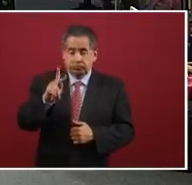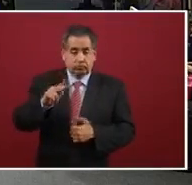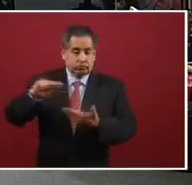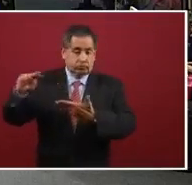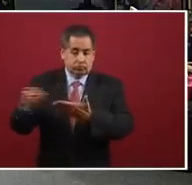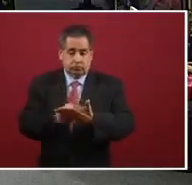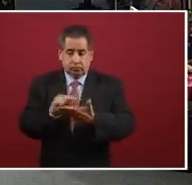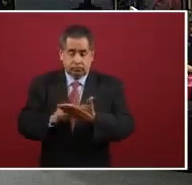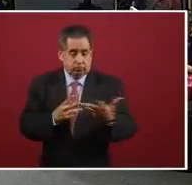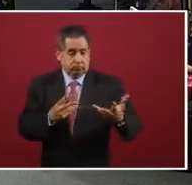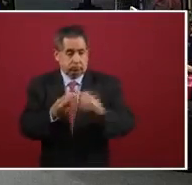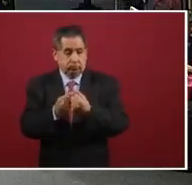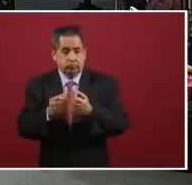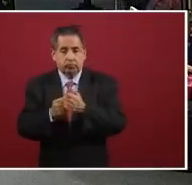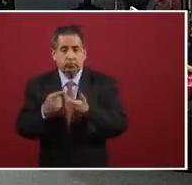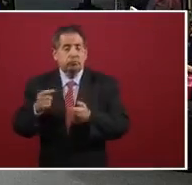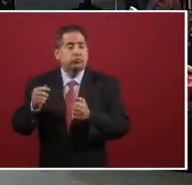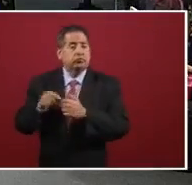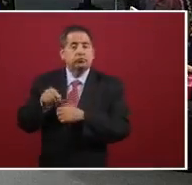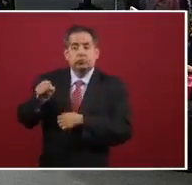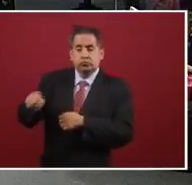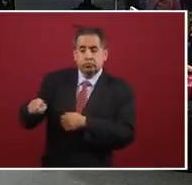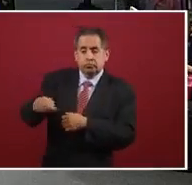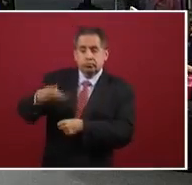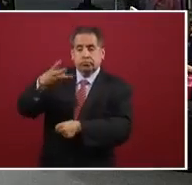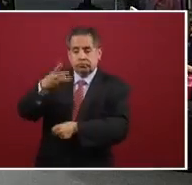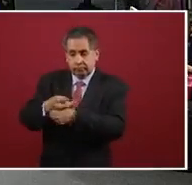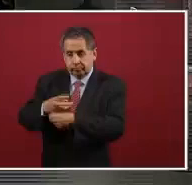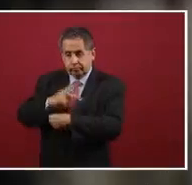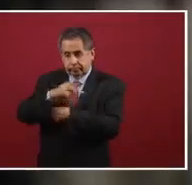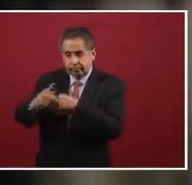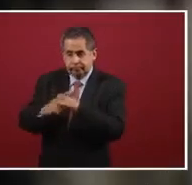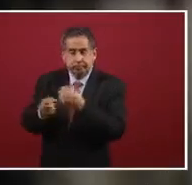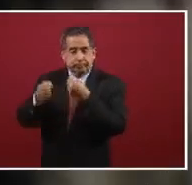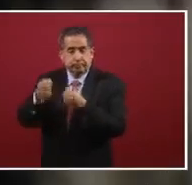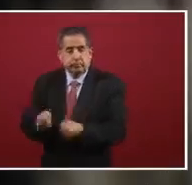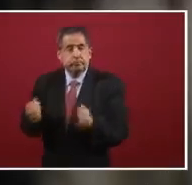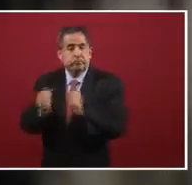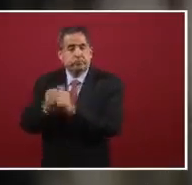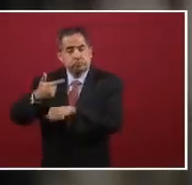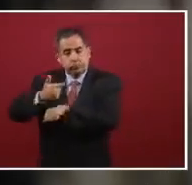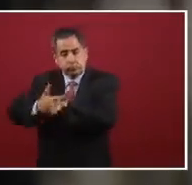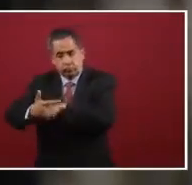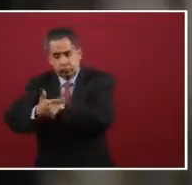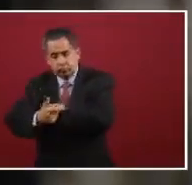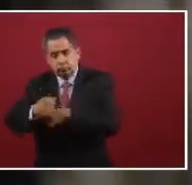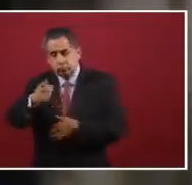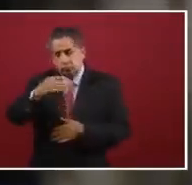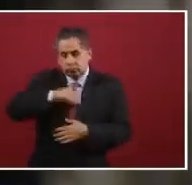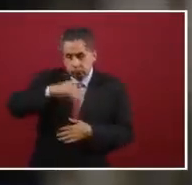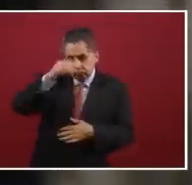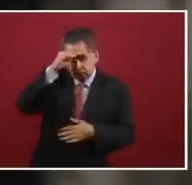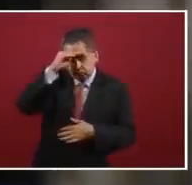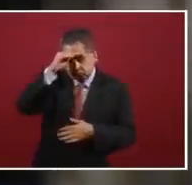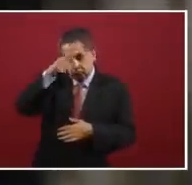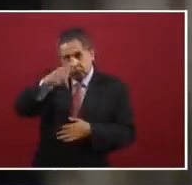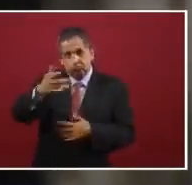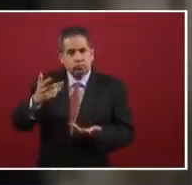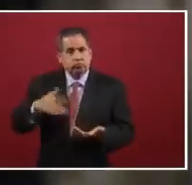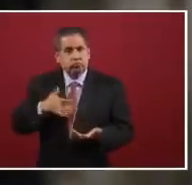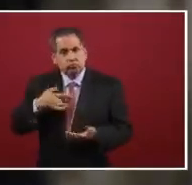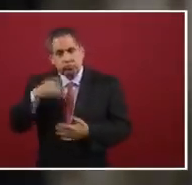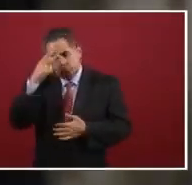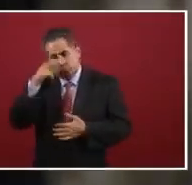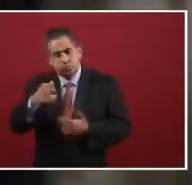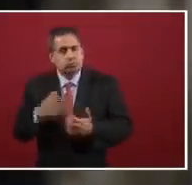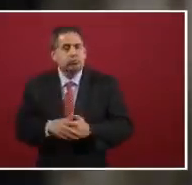los pares un acuerdo del tercer país seguro con Guatemala. ¿Cuál es su postura? ¿Cuál sería la postura de